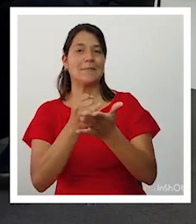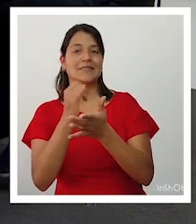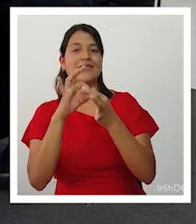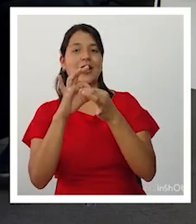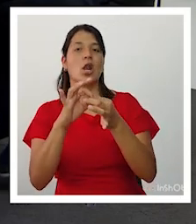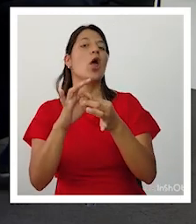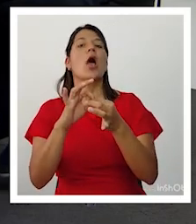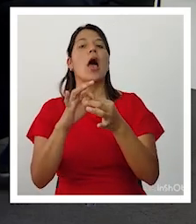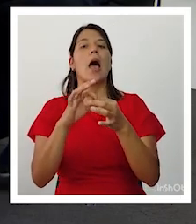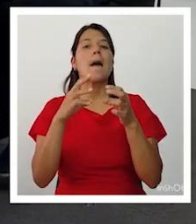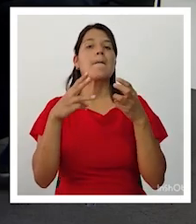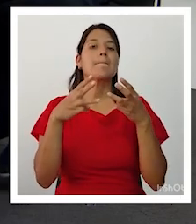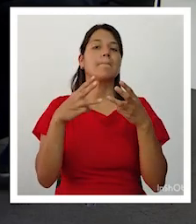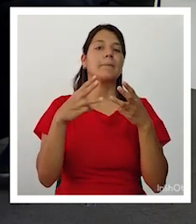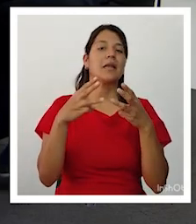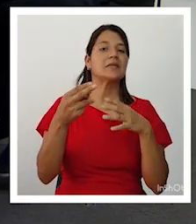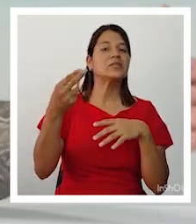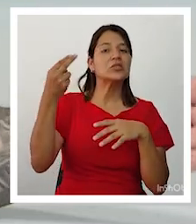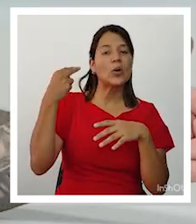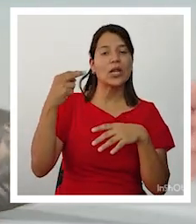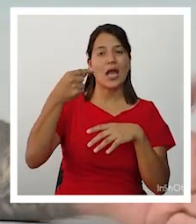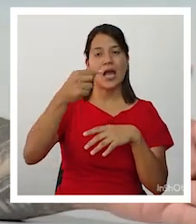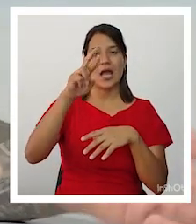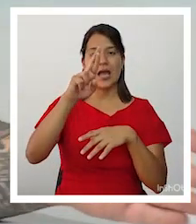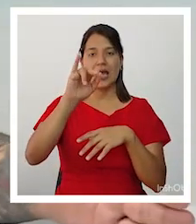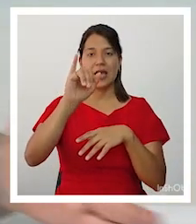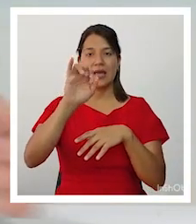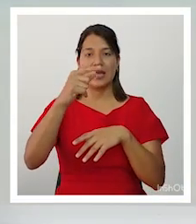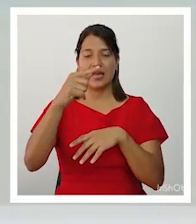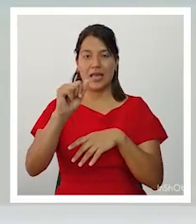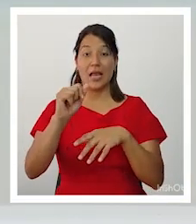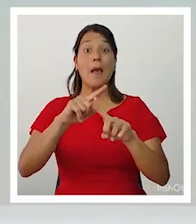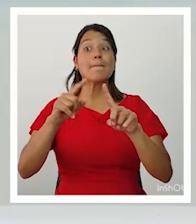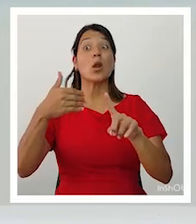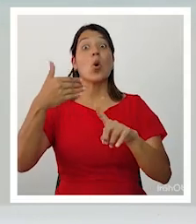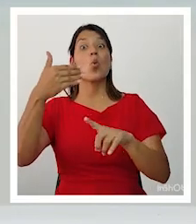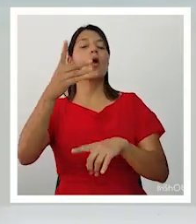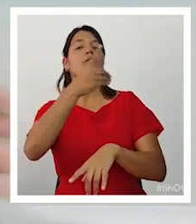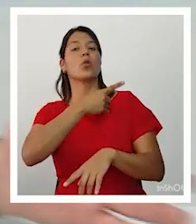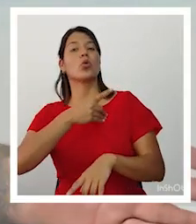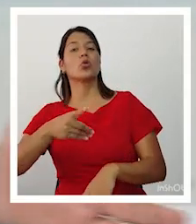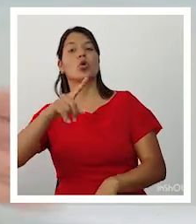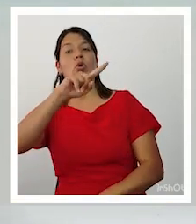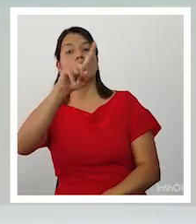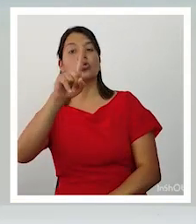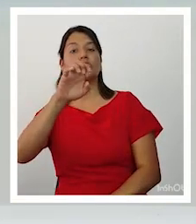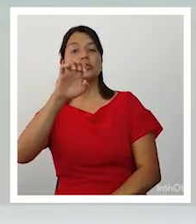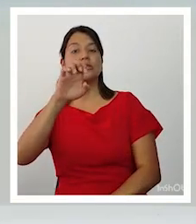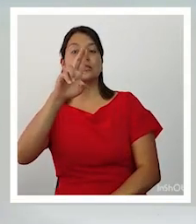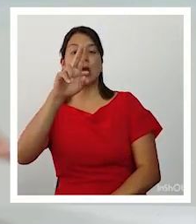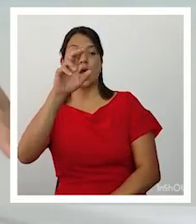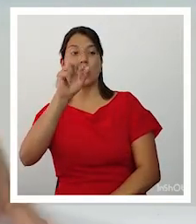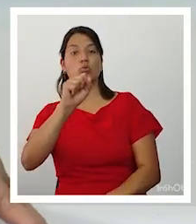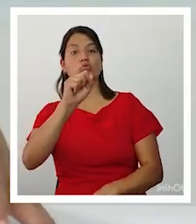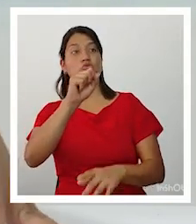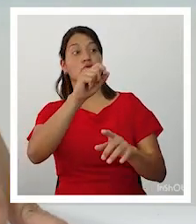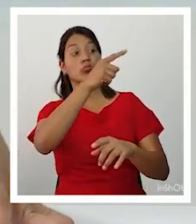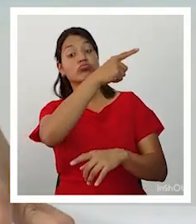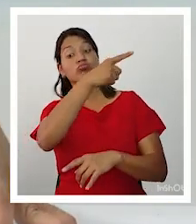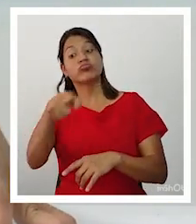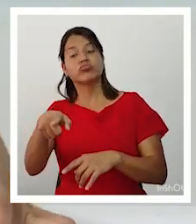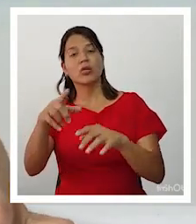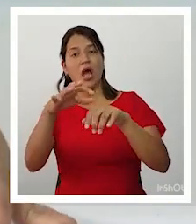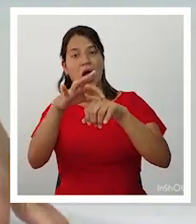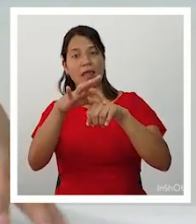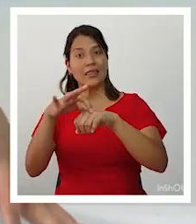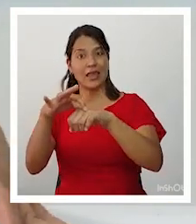Pero como para resumidas cuentas, cuando el dios Zeus desterró a Hefesto hacia la tierra, en el momento que él